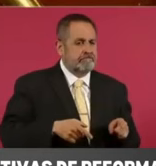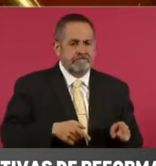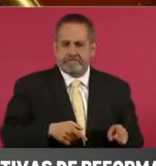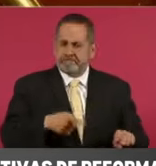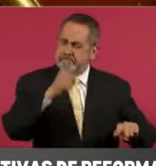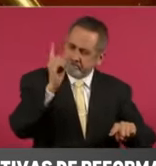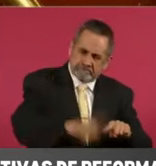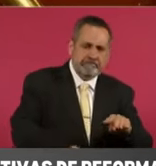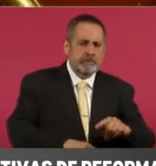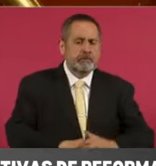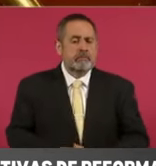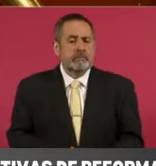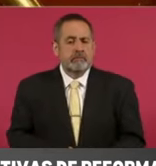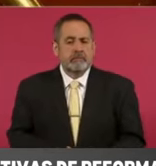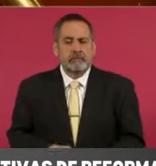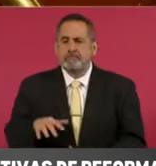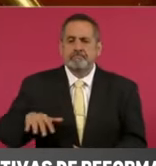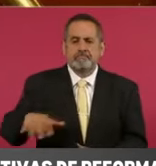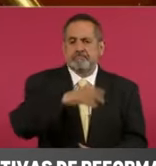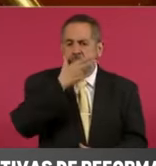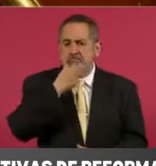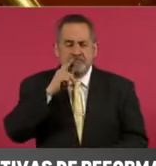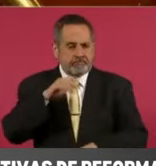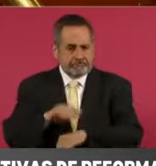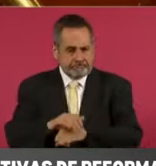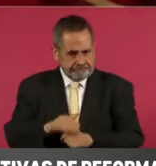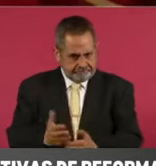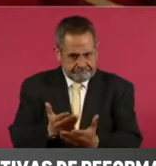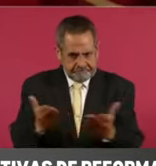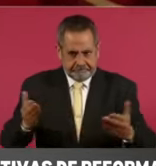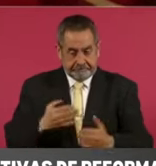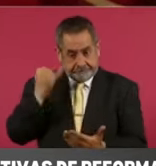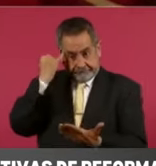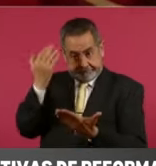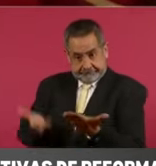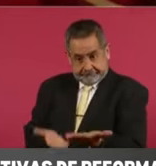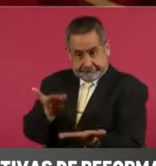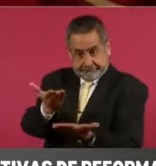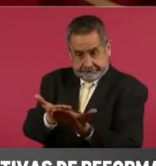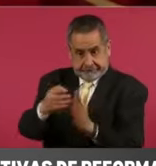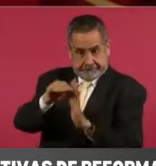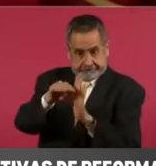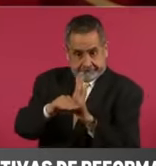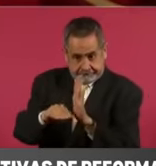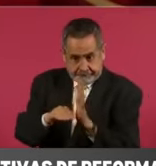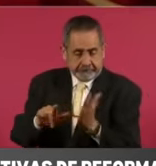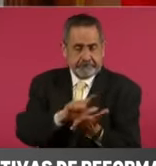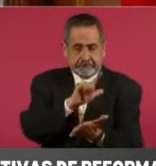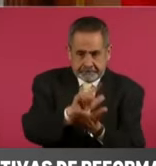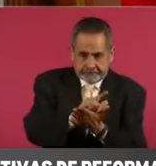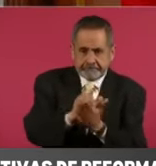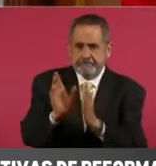Amigas, amigos, estas iniciativas de reformas a la Constitución y a las leyes,